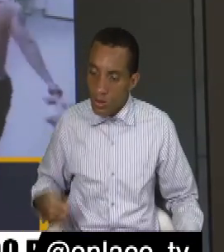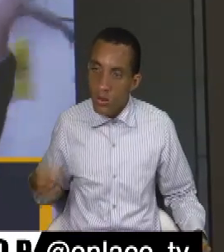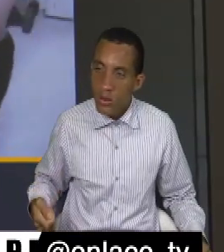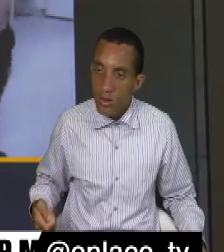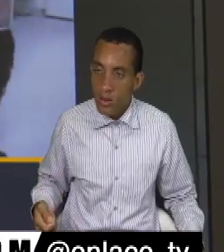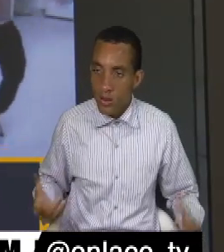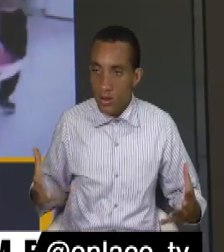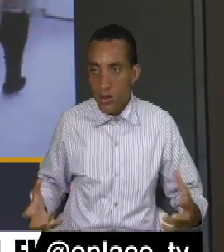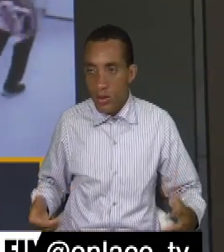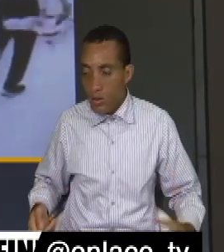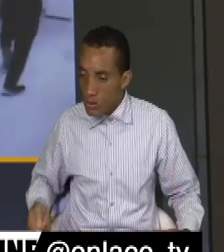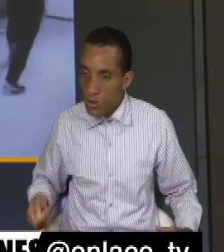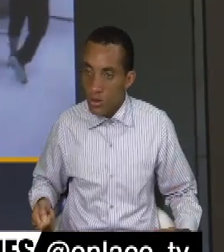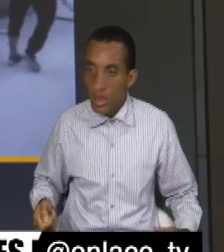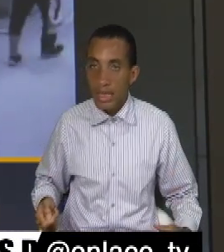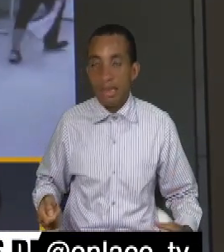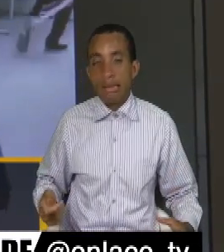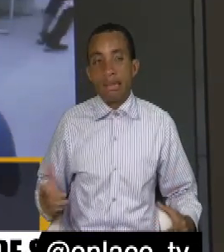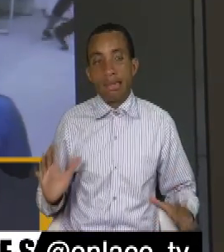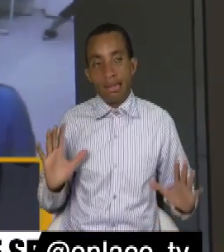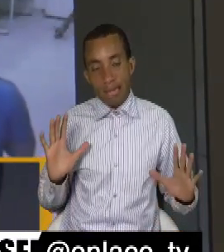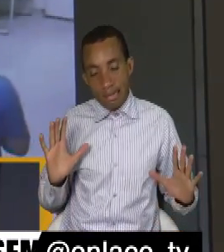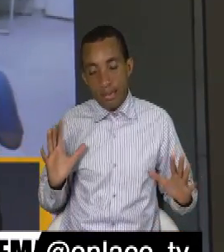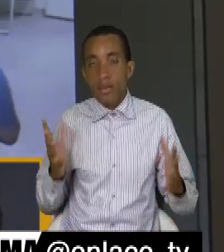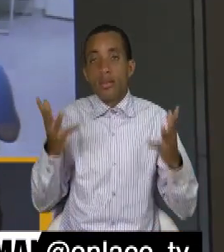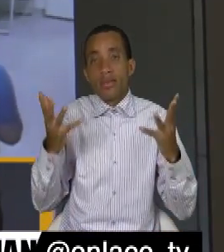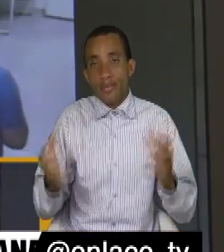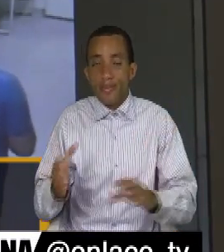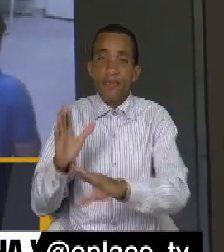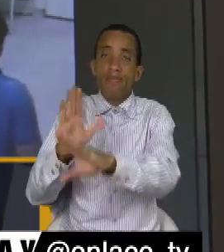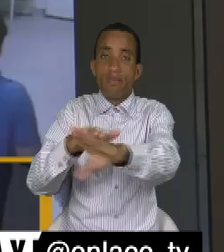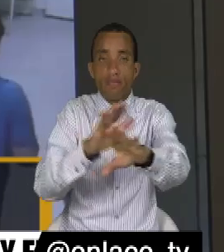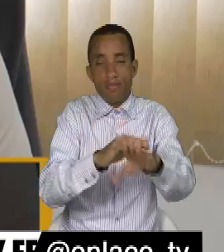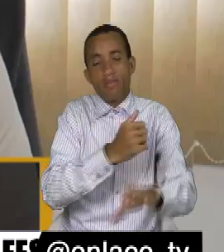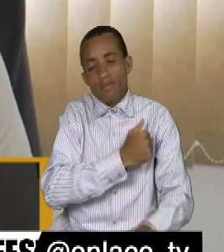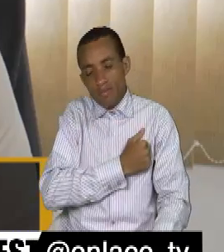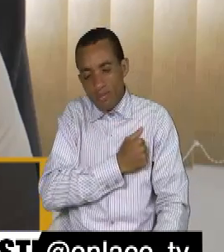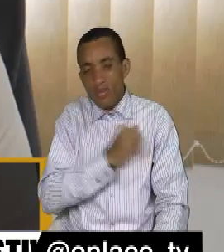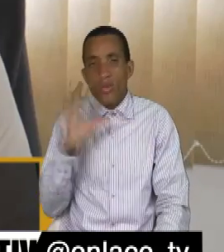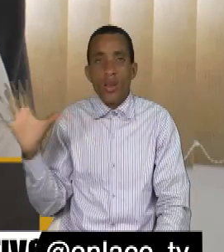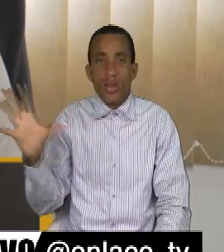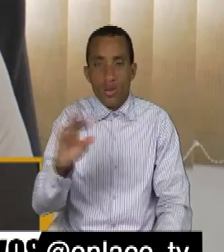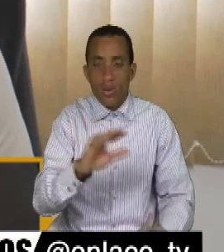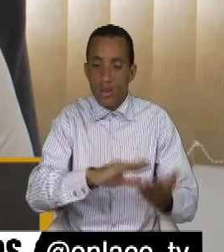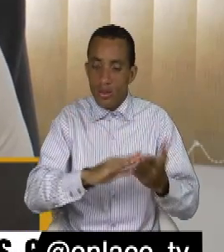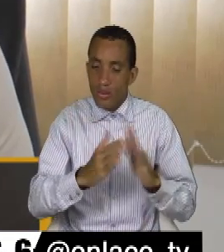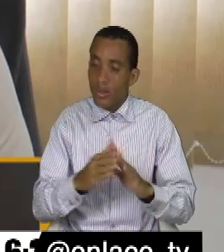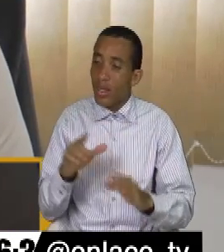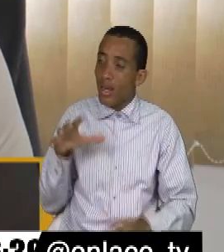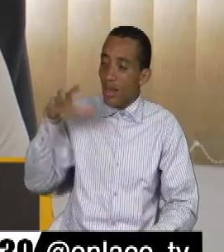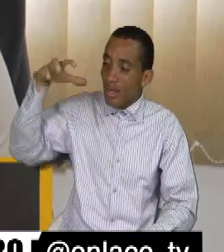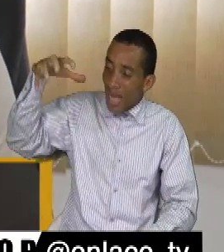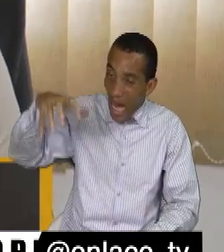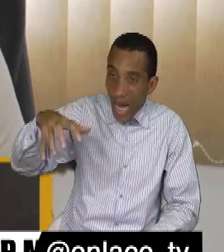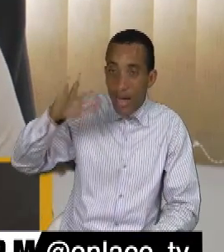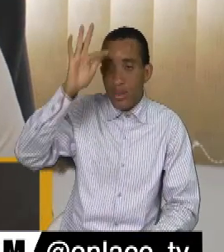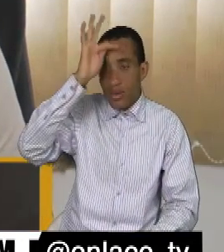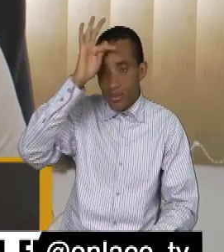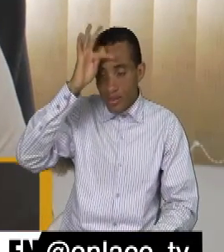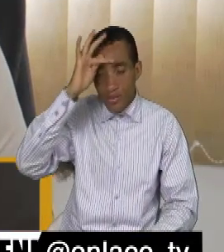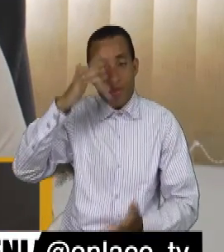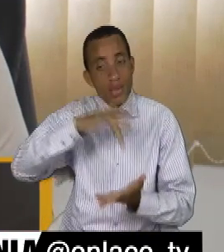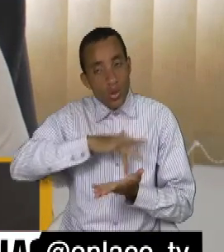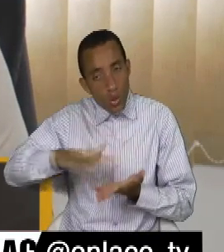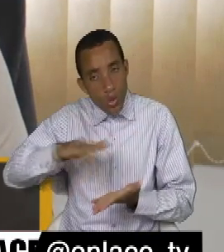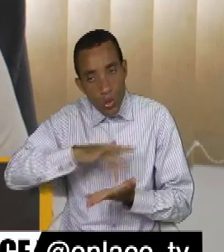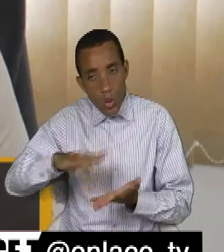quiero hacer un llamado a la comunidad. Quiero pedirle el favor a la comunidad que entiendan que esto es un hospital, que el servicio de urgencias es un